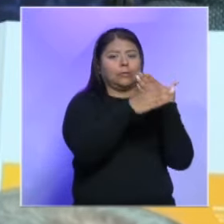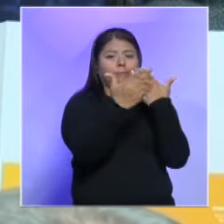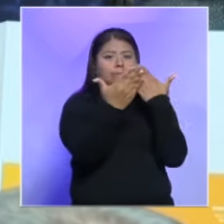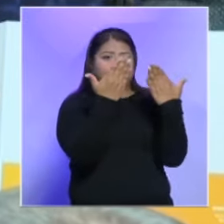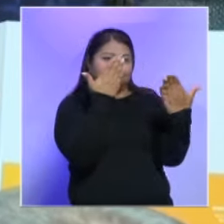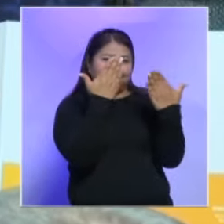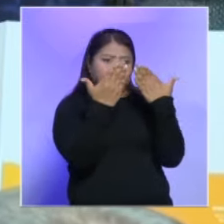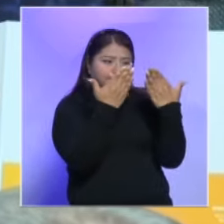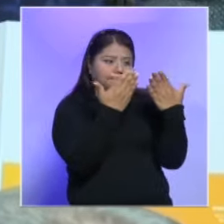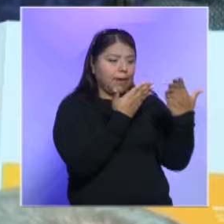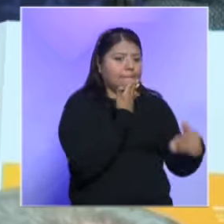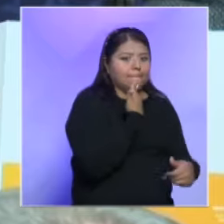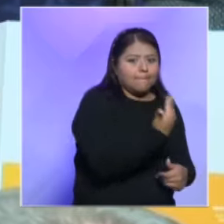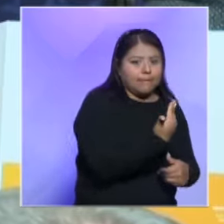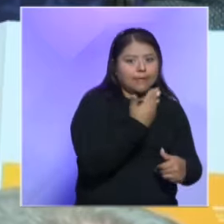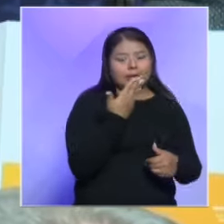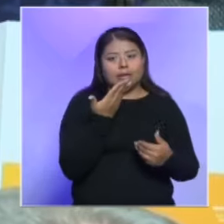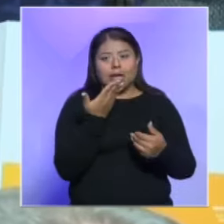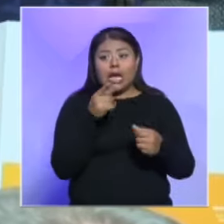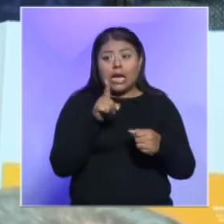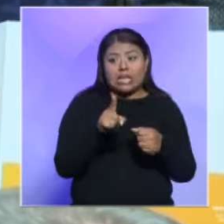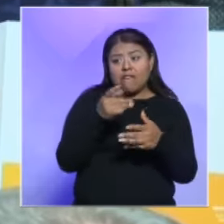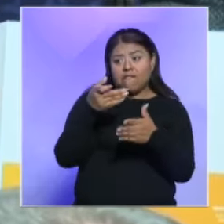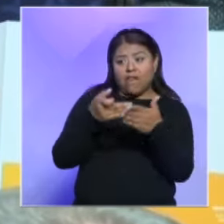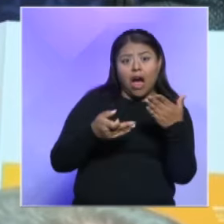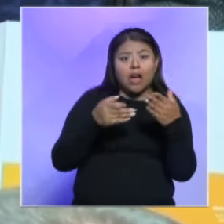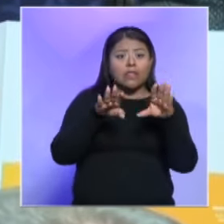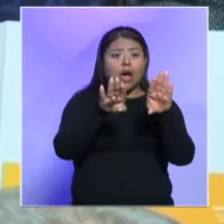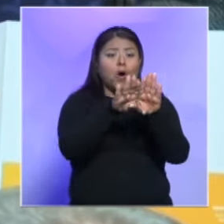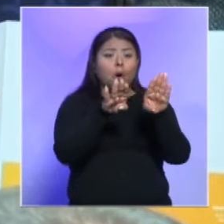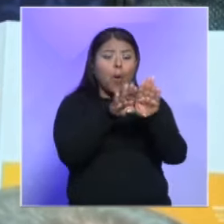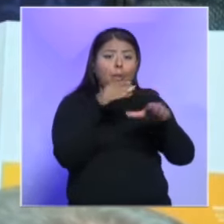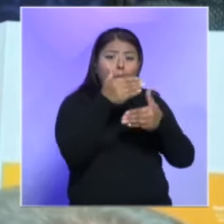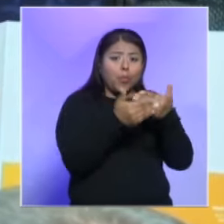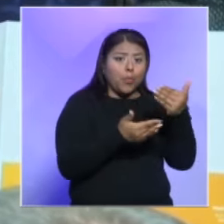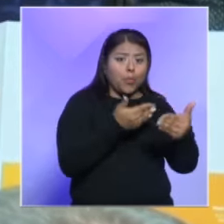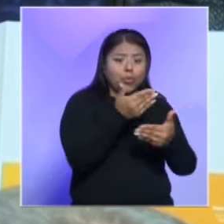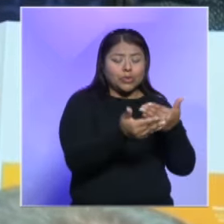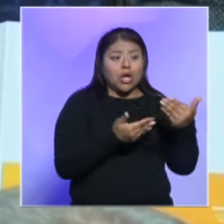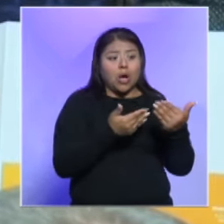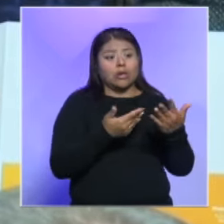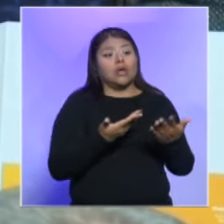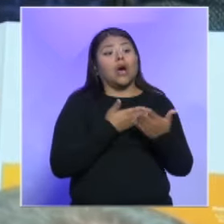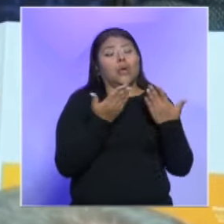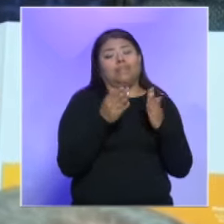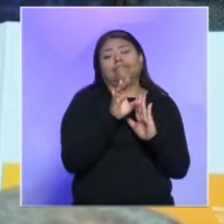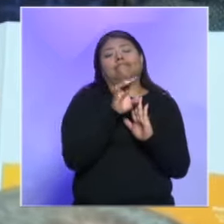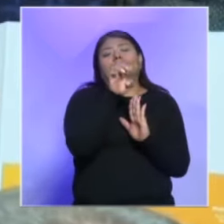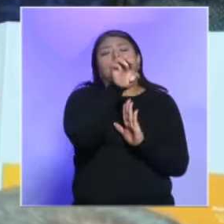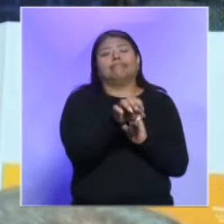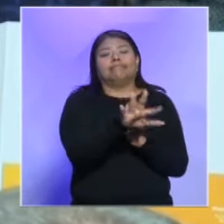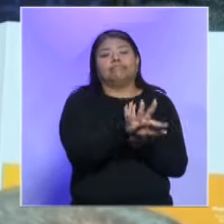están reguladas las candidaturas independientes. Por ejemplo, la diferencia entre que unas usan el padrón electoral y otras el